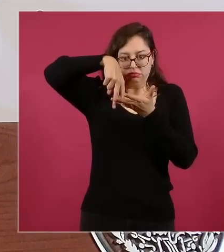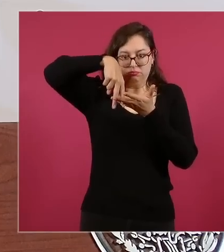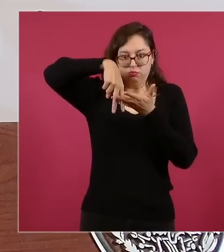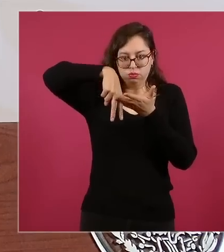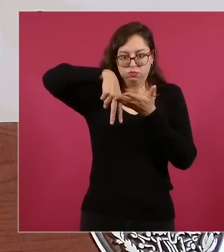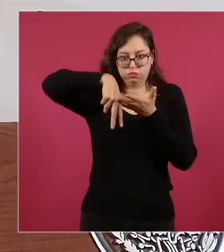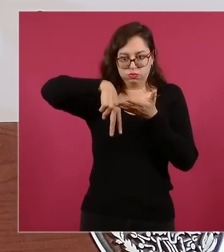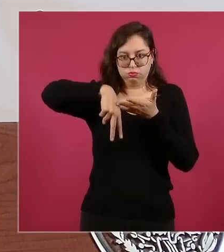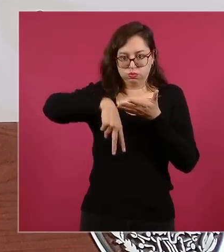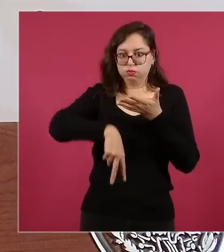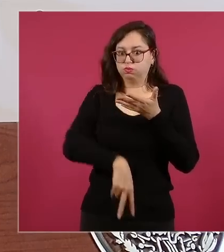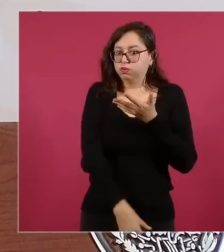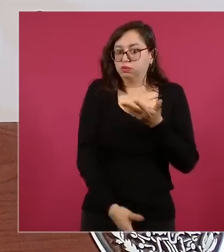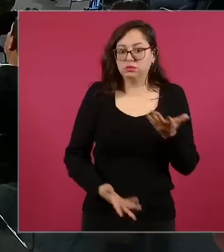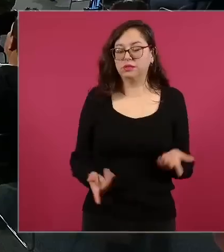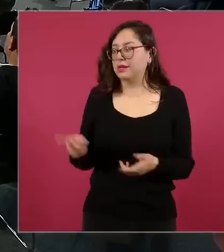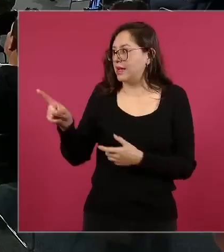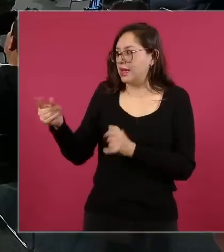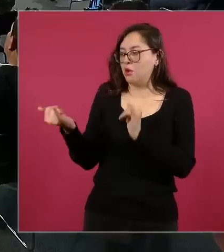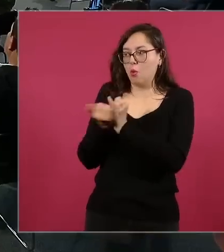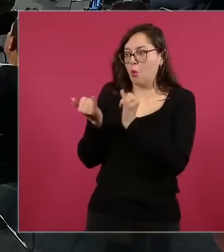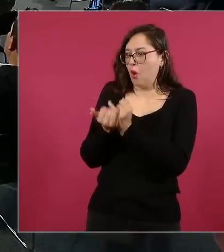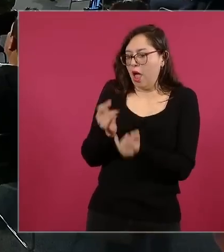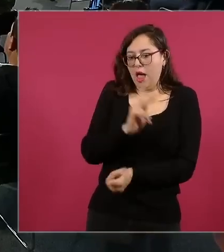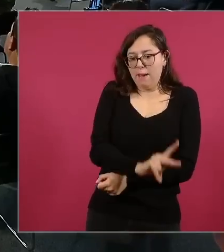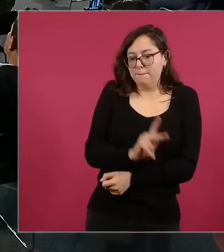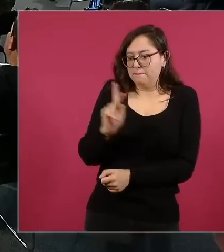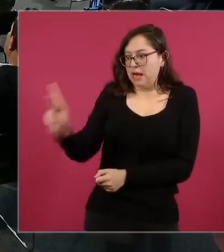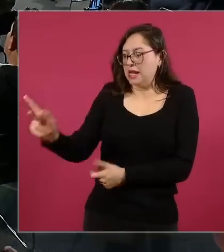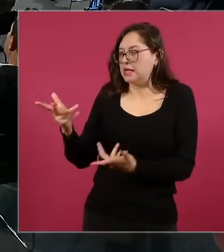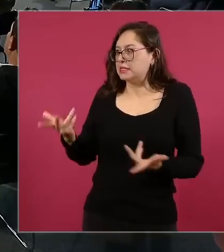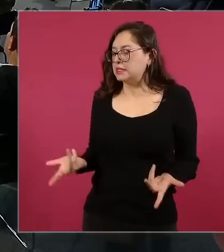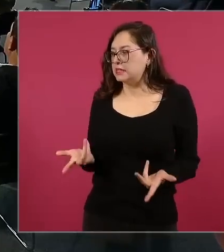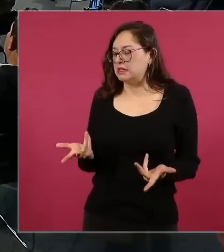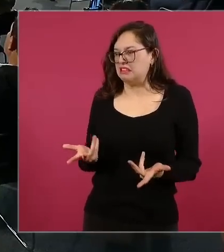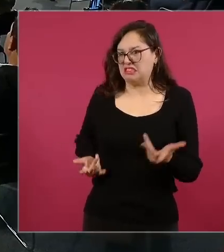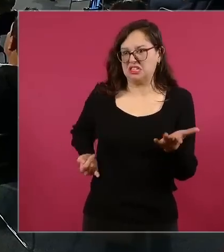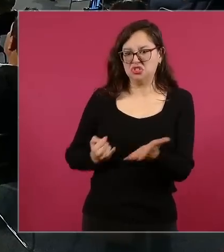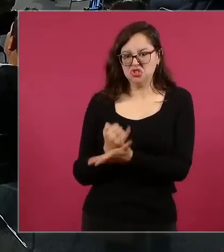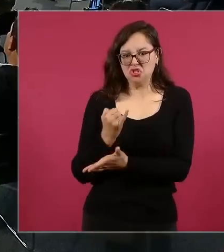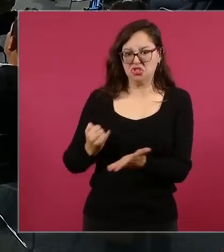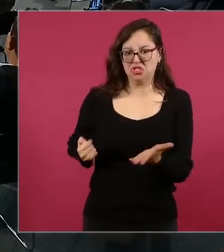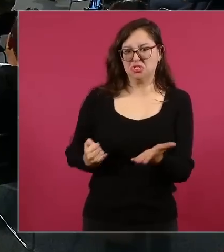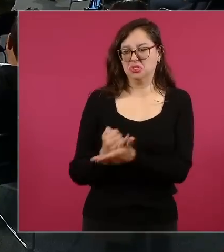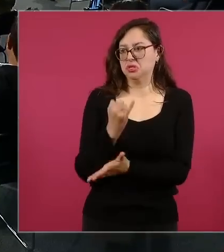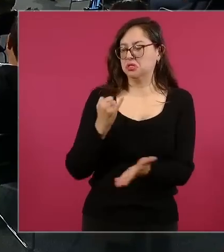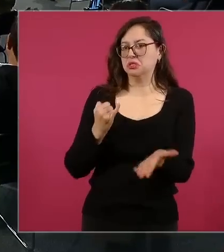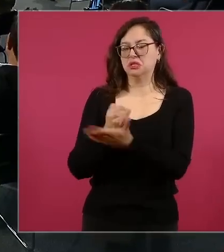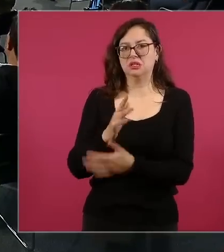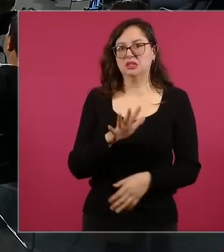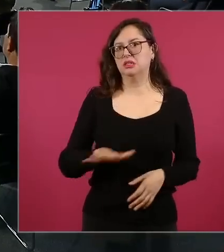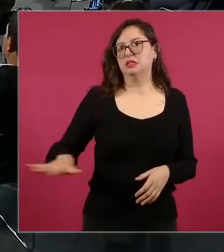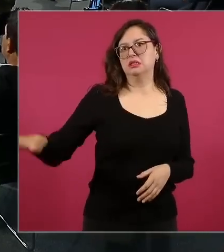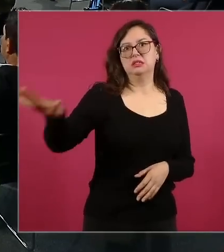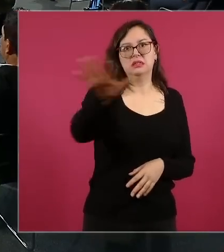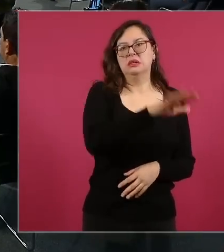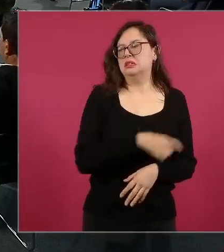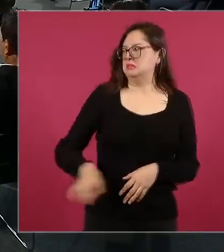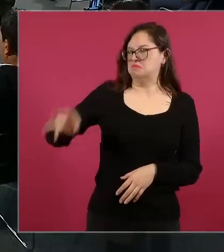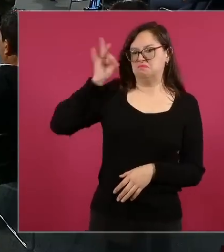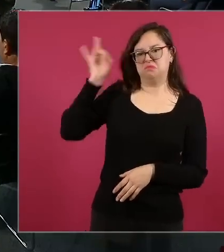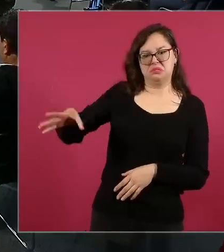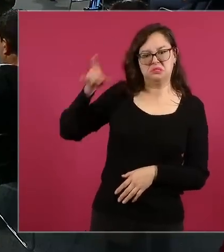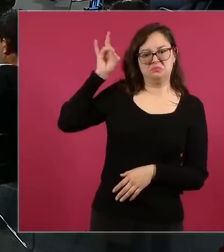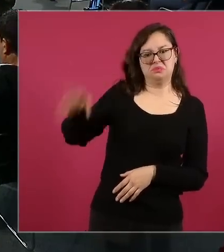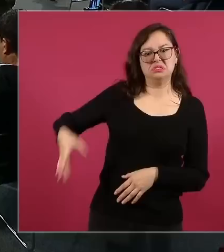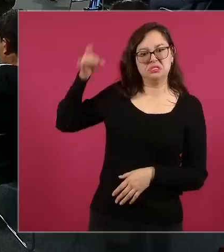Entonces, también por decoro a la institución y a ellos mismos,